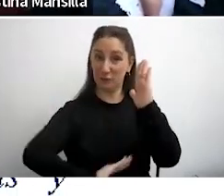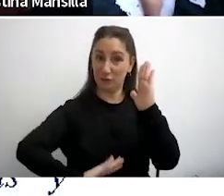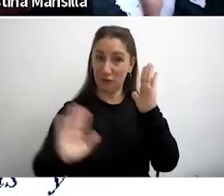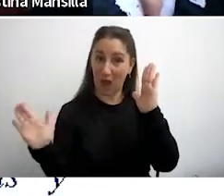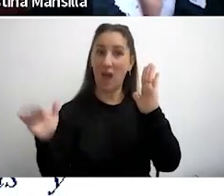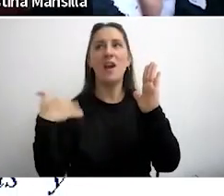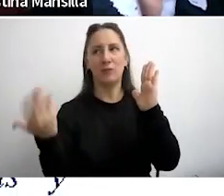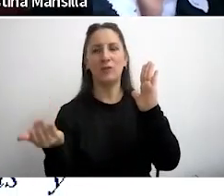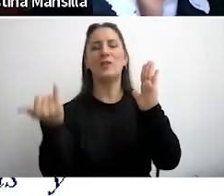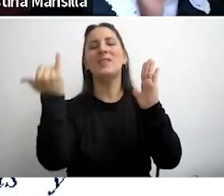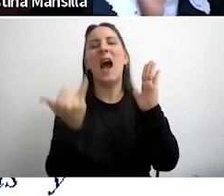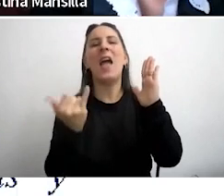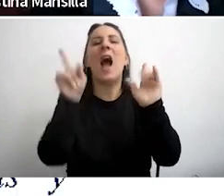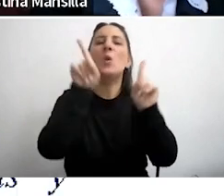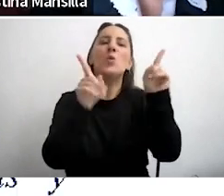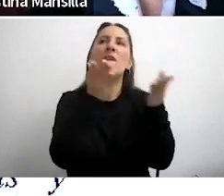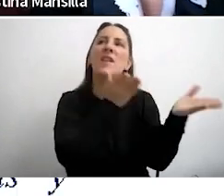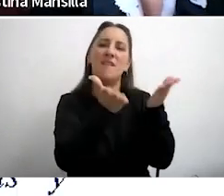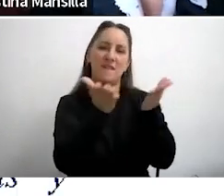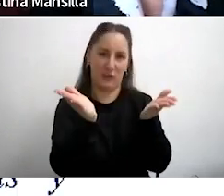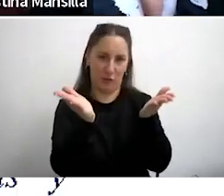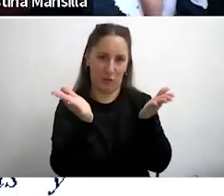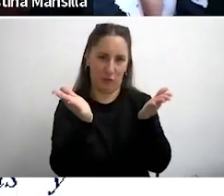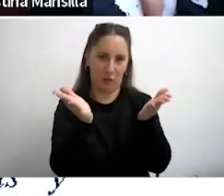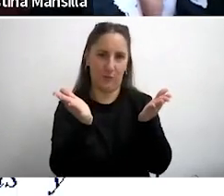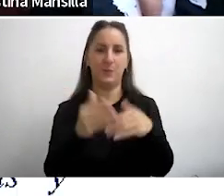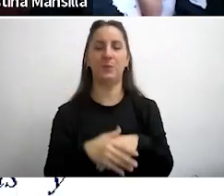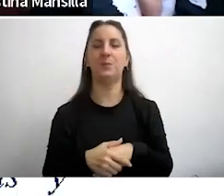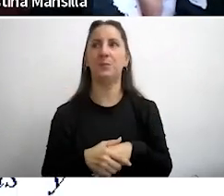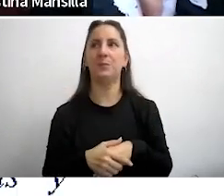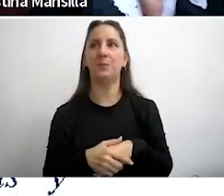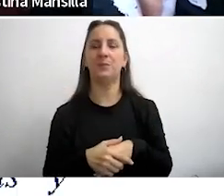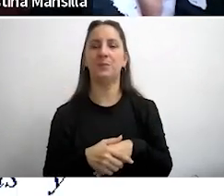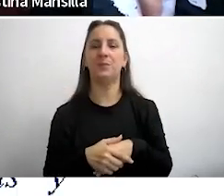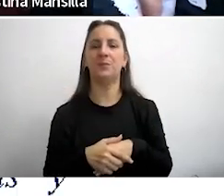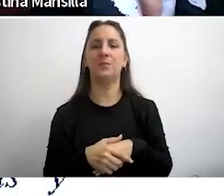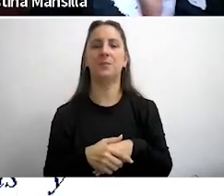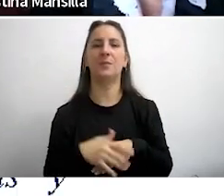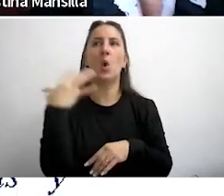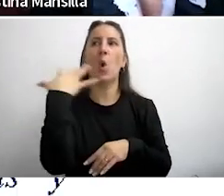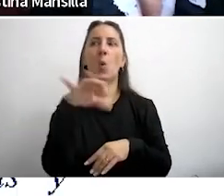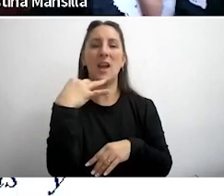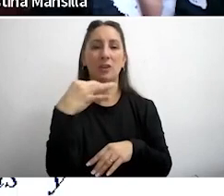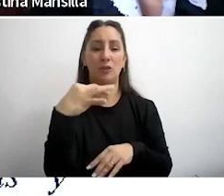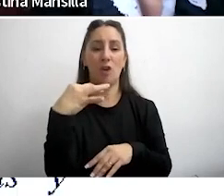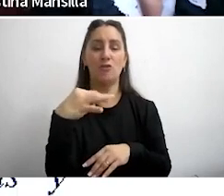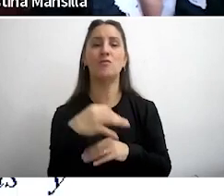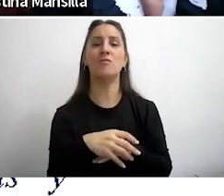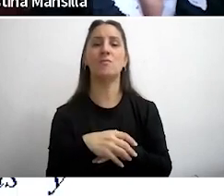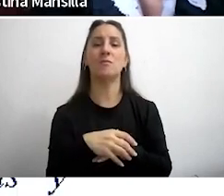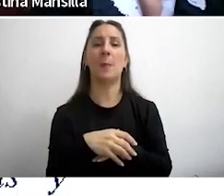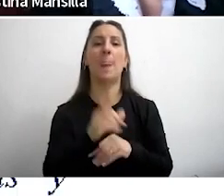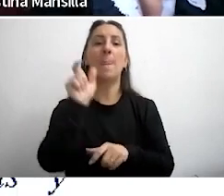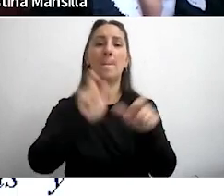tener ciertos beneficios fiscales. Por ello, están obligados a inscribirse los sujetos